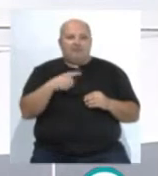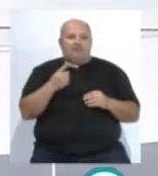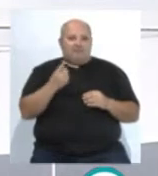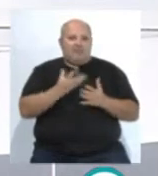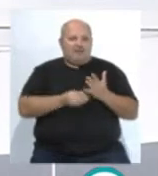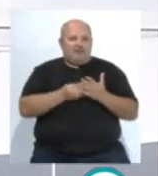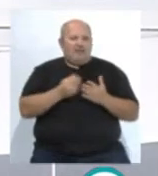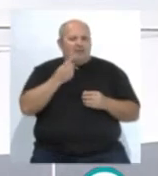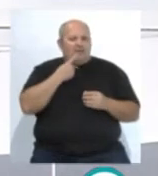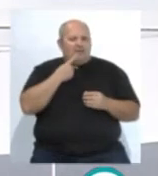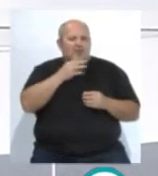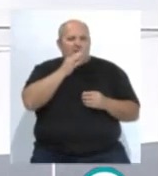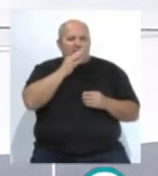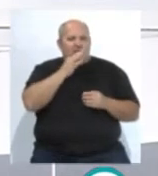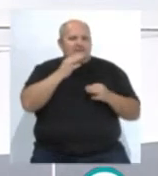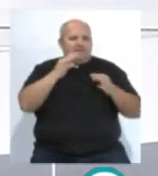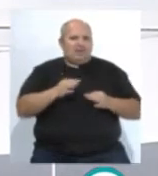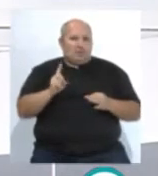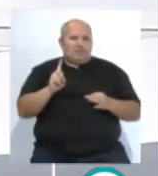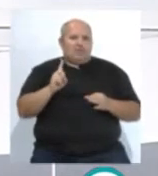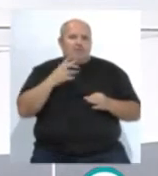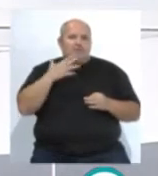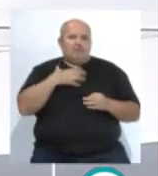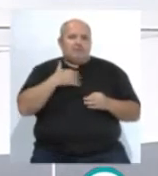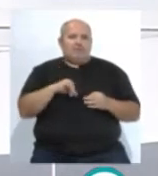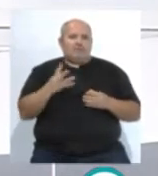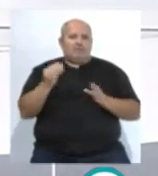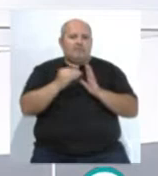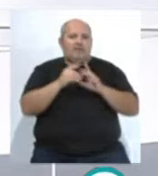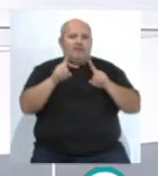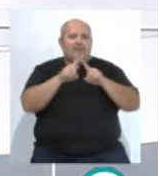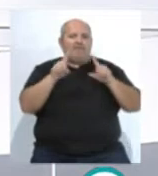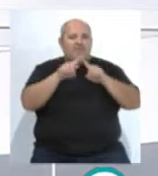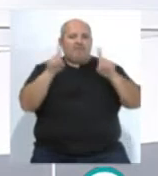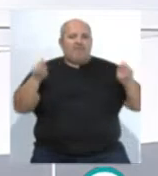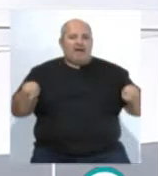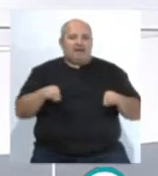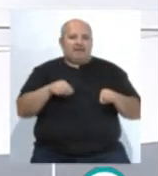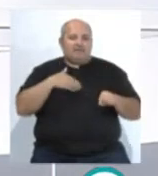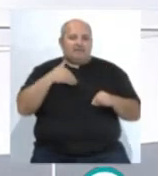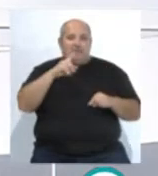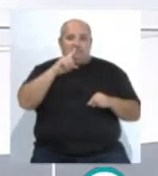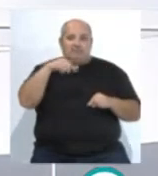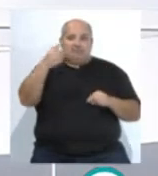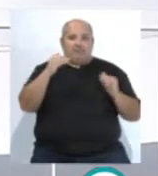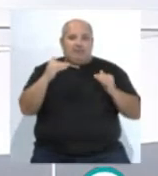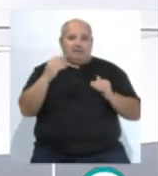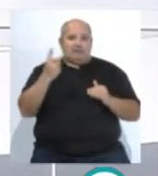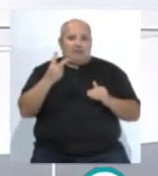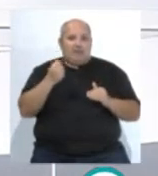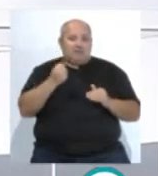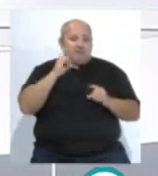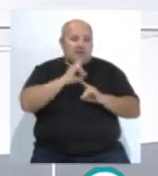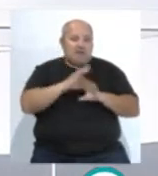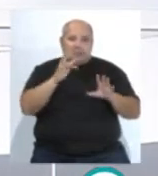condicionados. Dicen, todavía no está seguro que se vaya a implantar el VAR la temporada que viene, debido a que